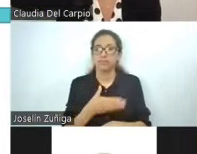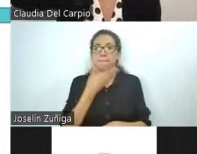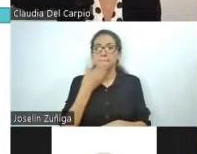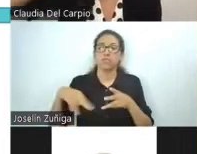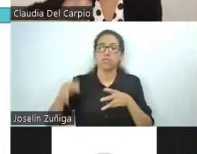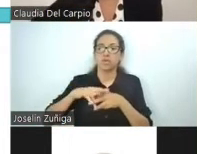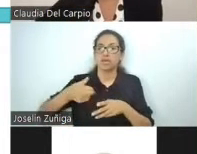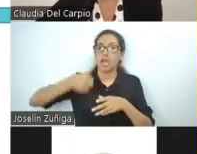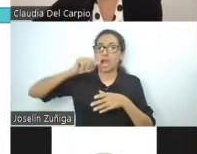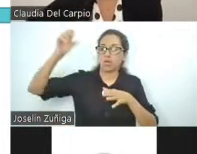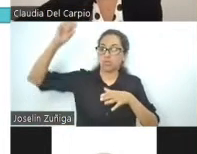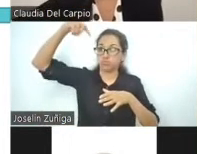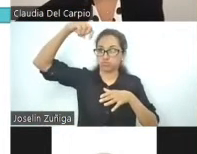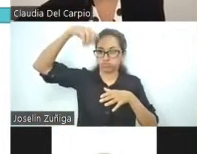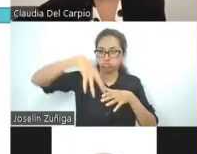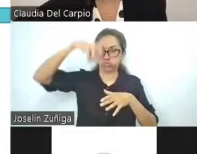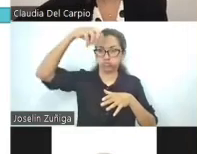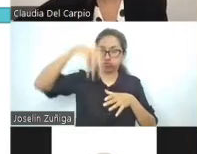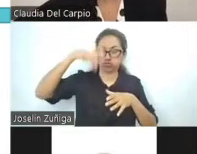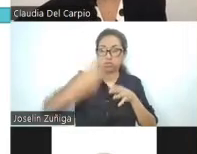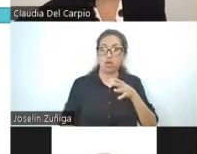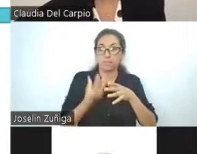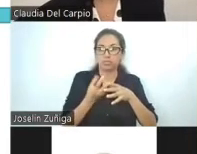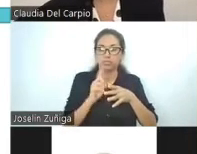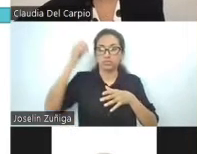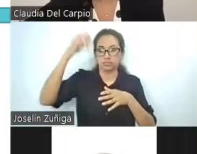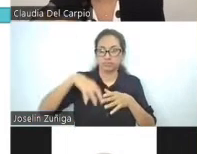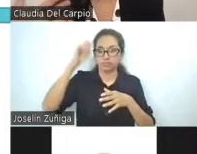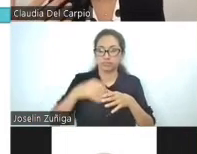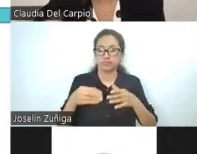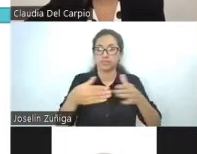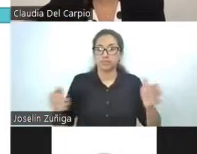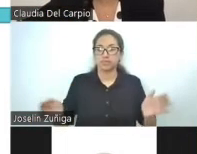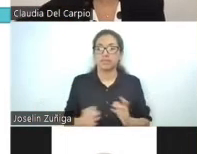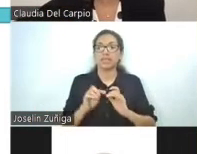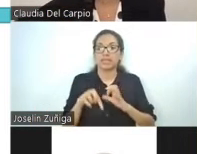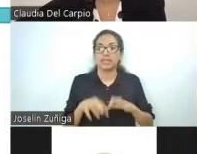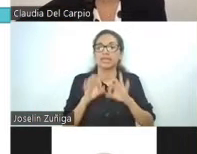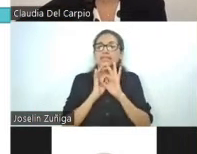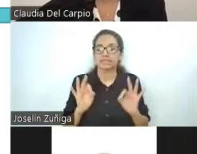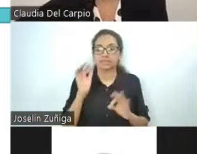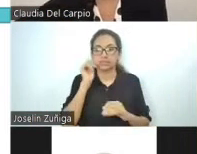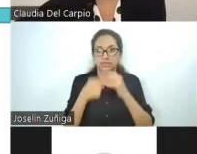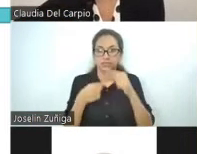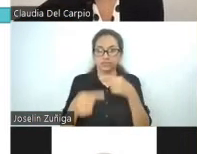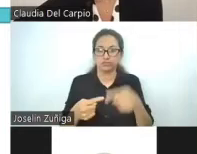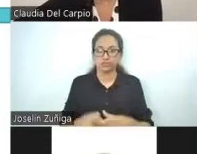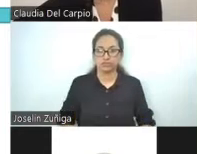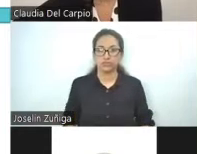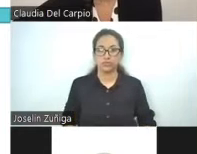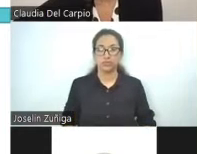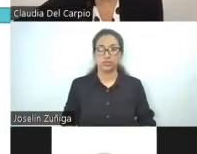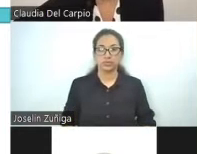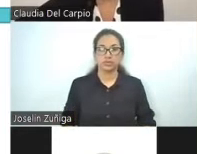que corre de arriba hacia abajo. Evitar las tinas, los jacuzzis también para la higiene diaria, ¿no?